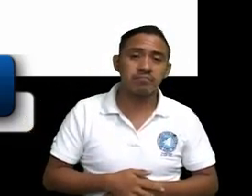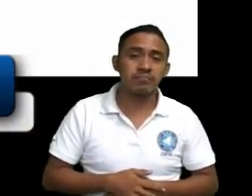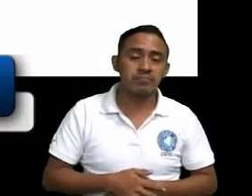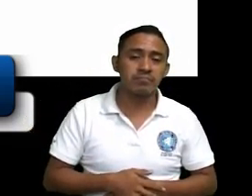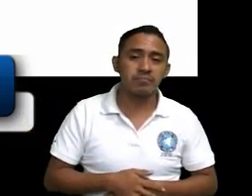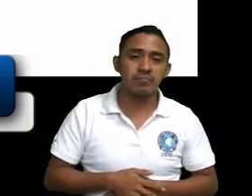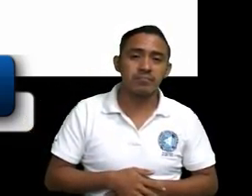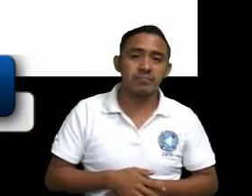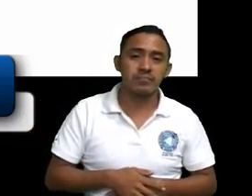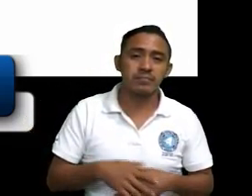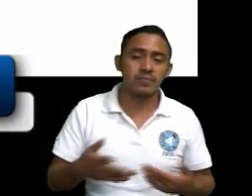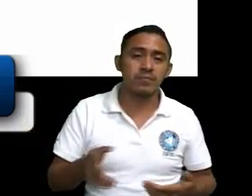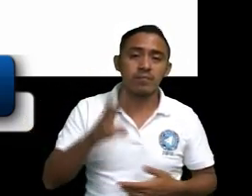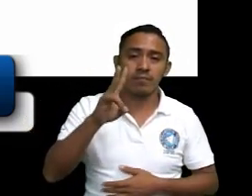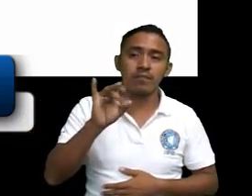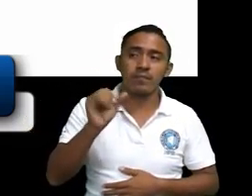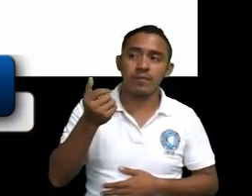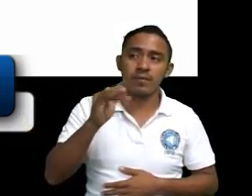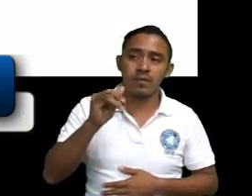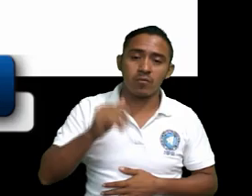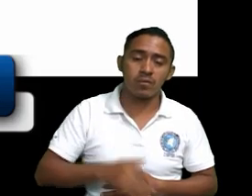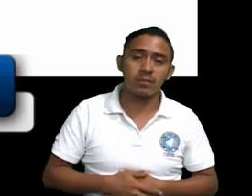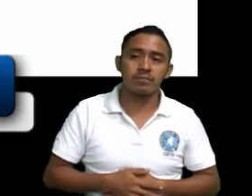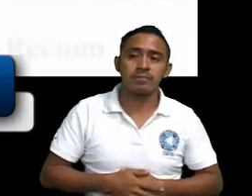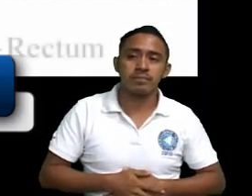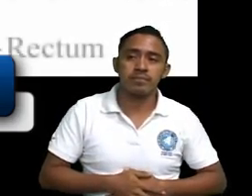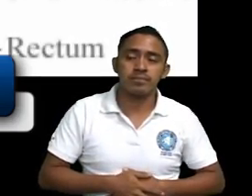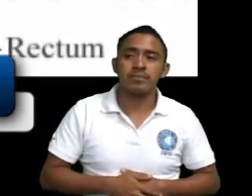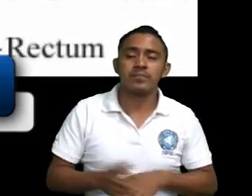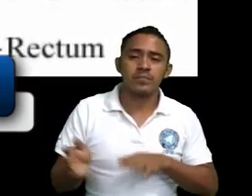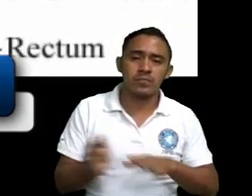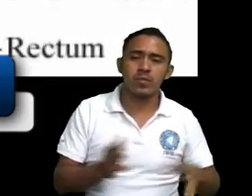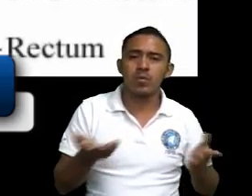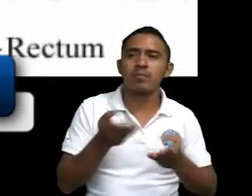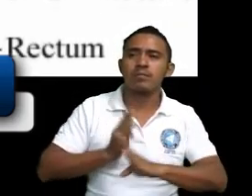tratamiento quirúrgico de la vesícula biliar con la extracción de la misma. Ahora, doctor, hablemos